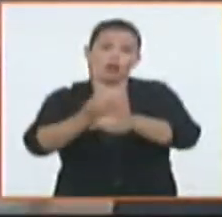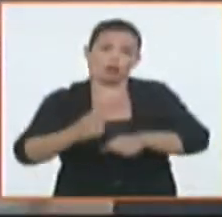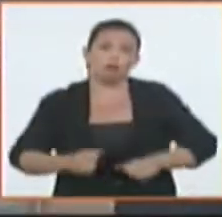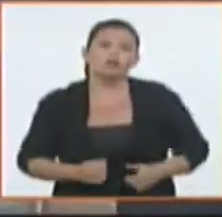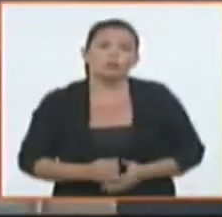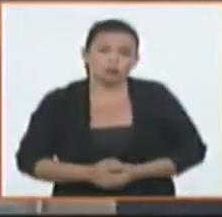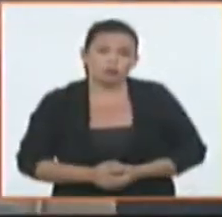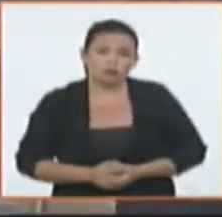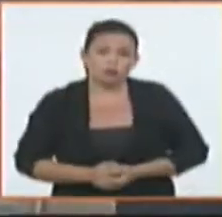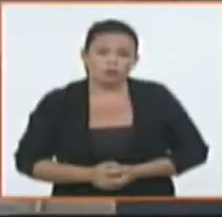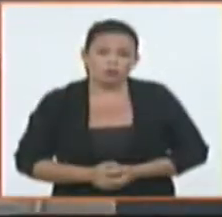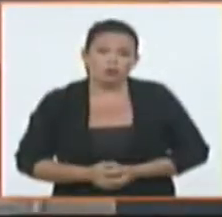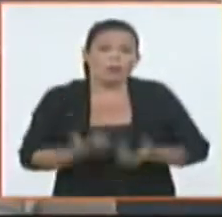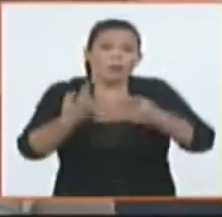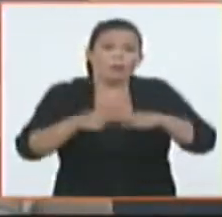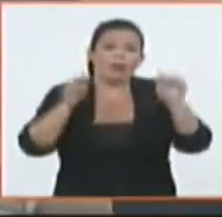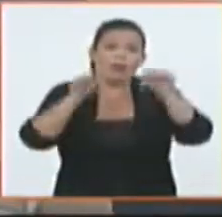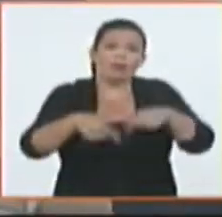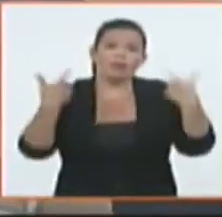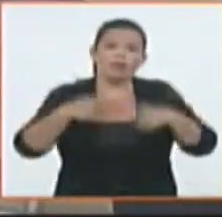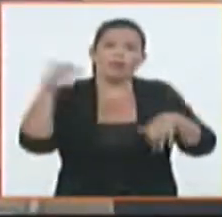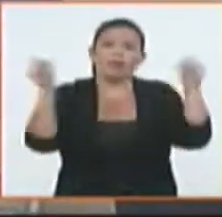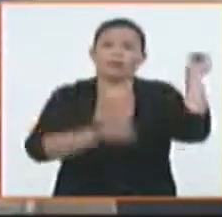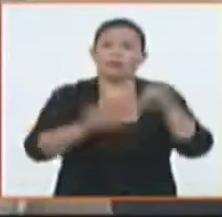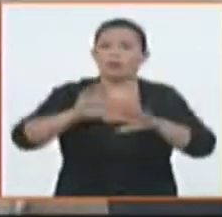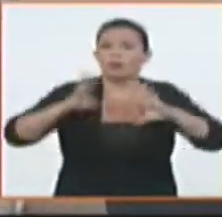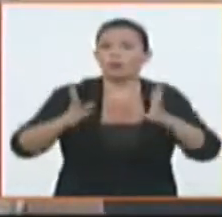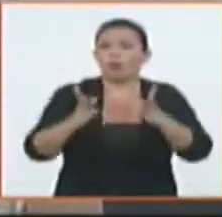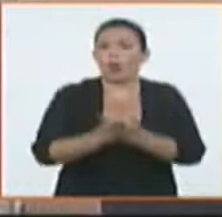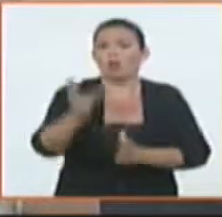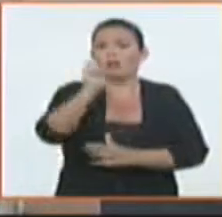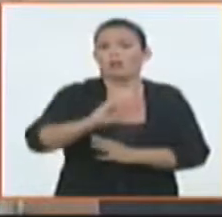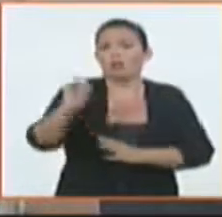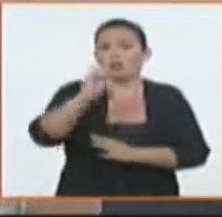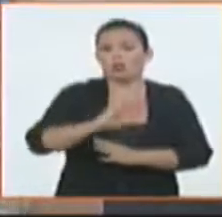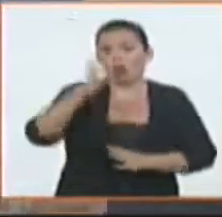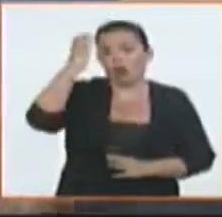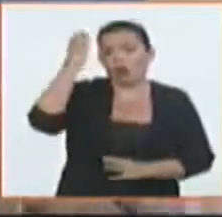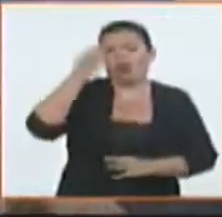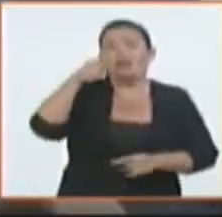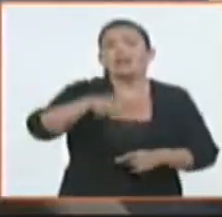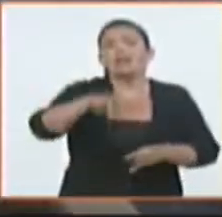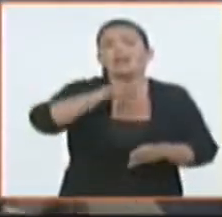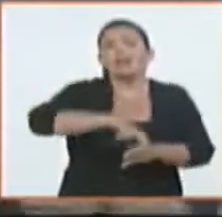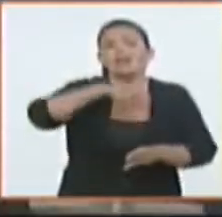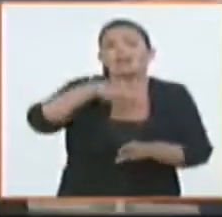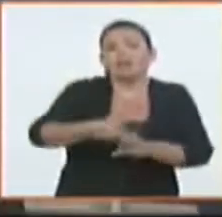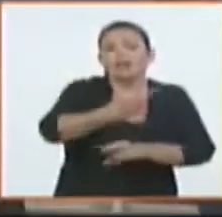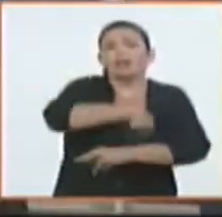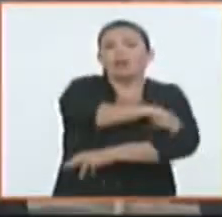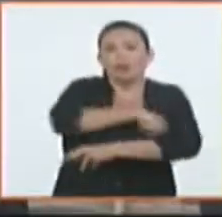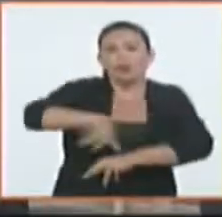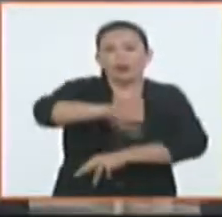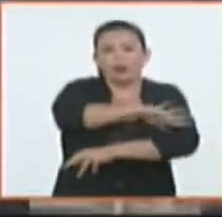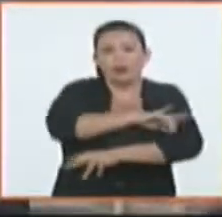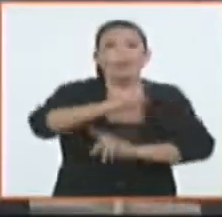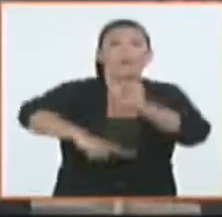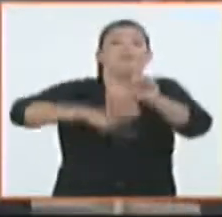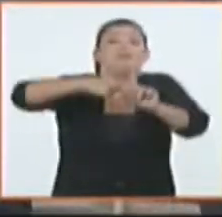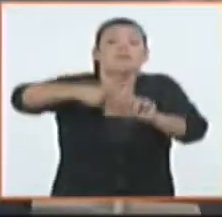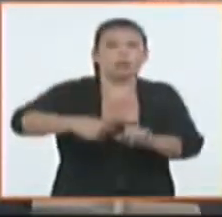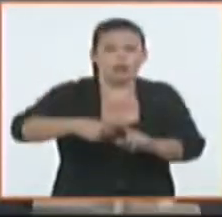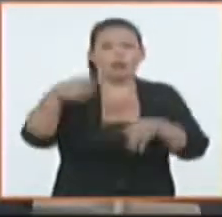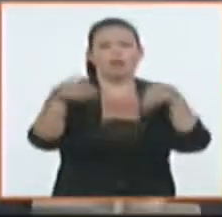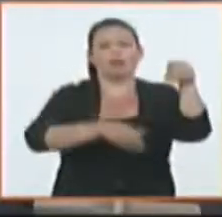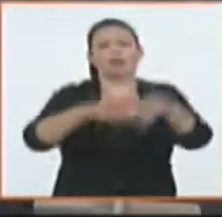que participen todas las instituciones del Estado que representan ese pueblo y la participación del pueblo. Cuando trabajemos así,